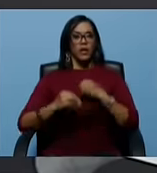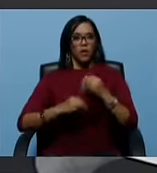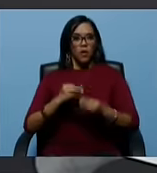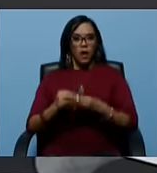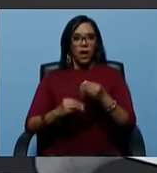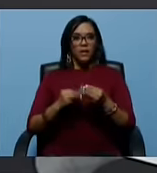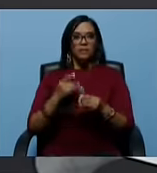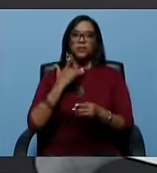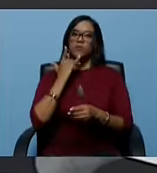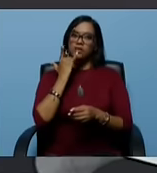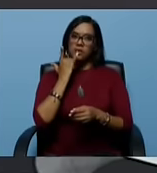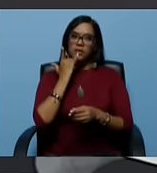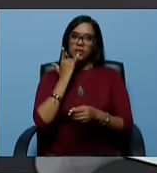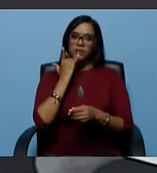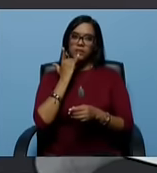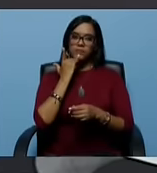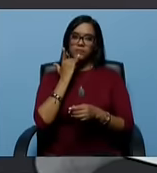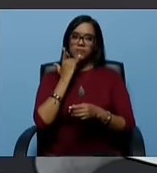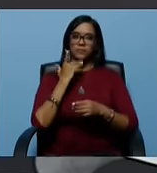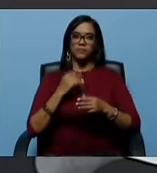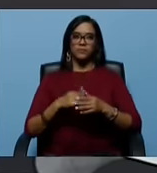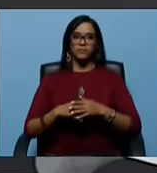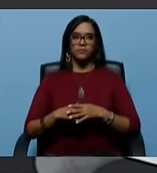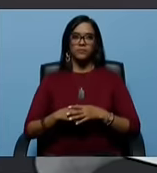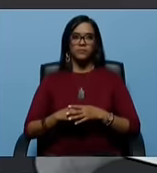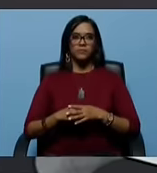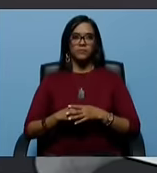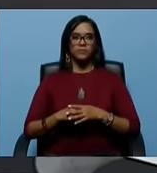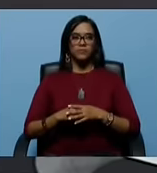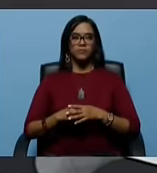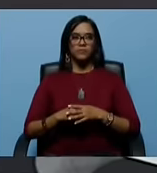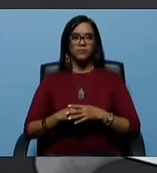con dignidad. Con dignidad.